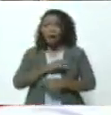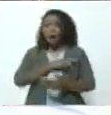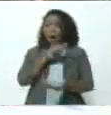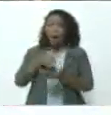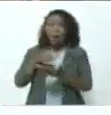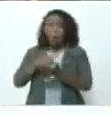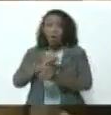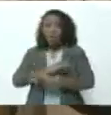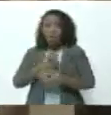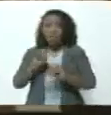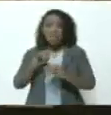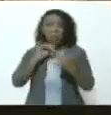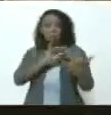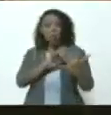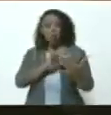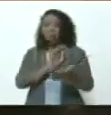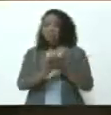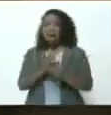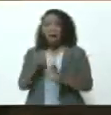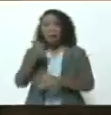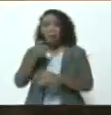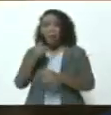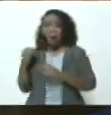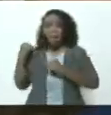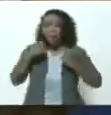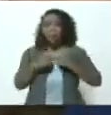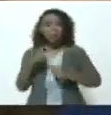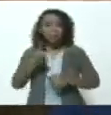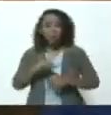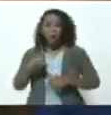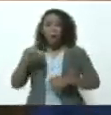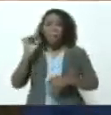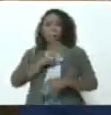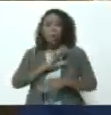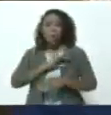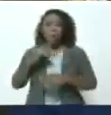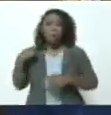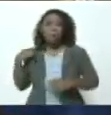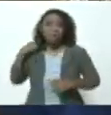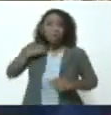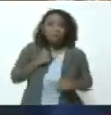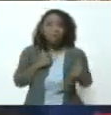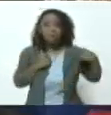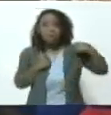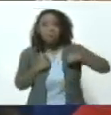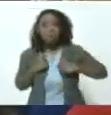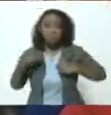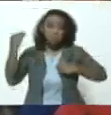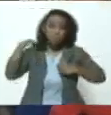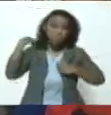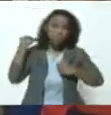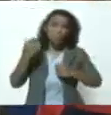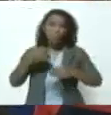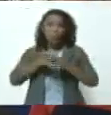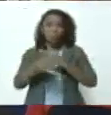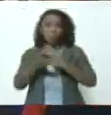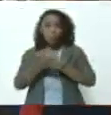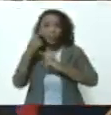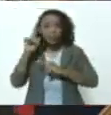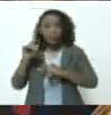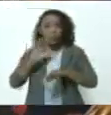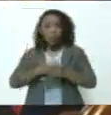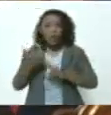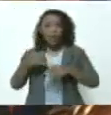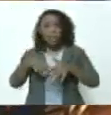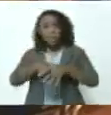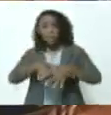y al terminar la batalla, bueno, vamos a buscar el equipaje. No, ellos tenían que ir con su equipaje a cuesta, porque cuando el batallón Valencey,